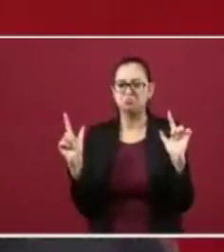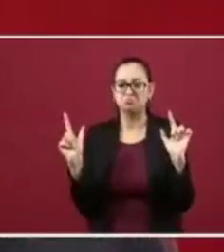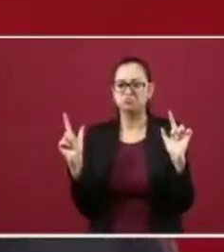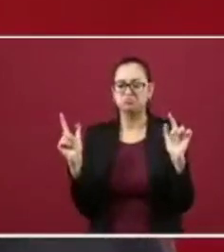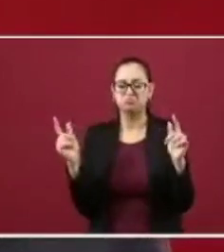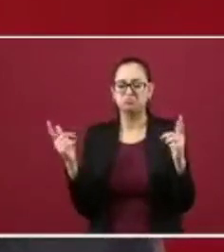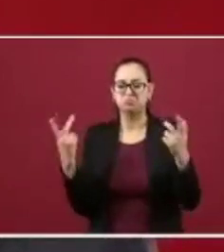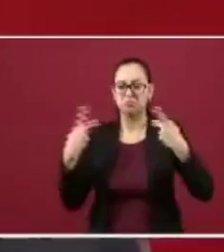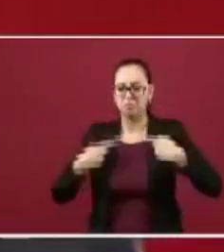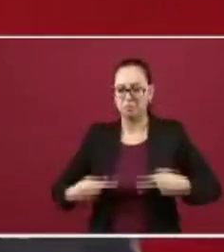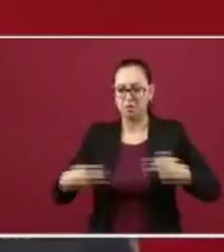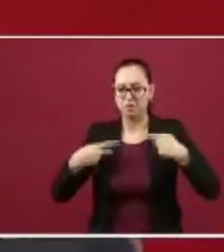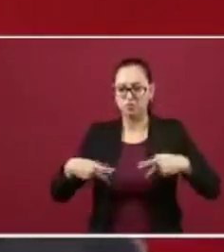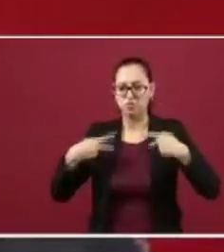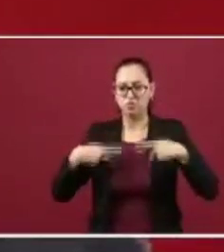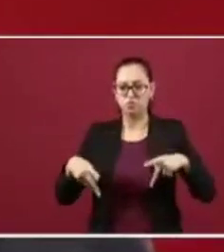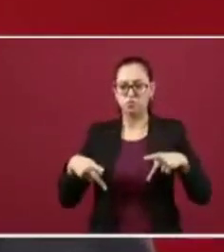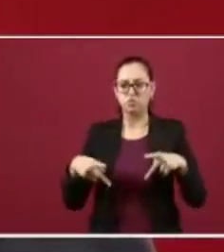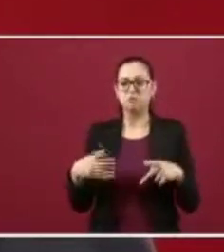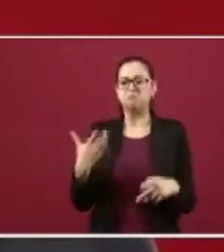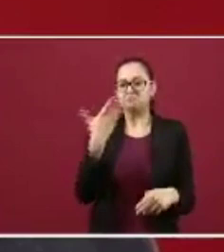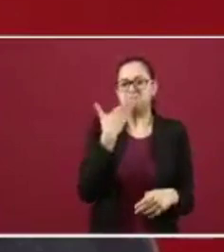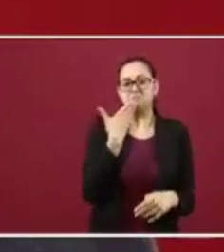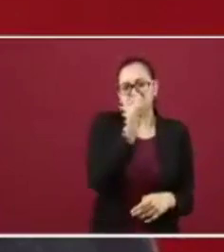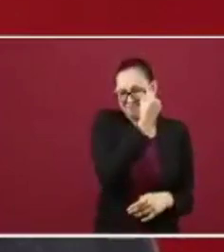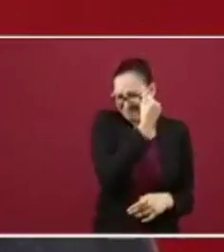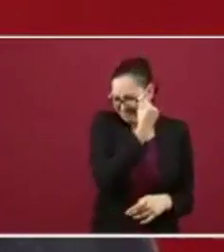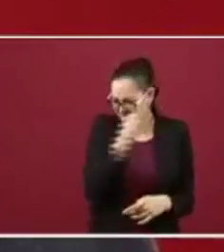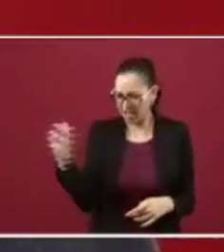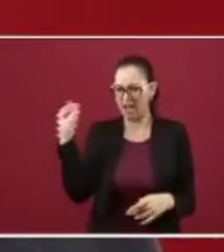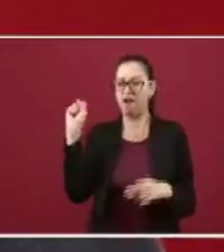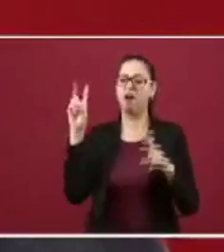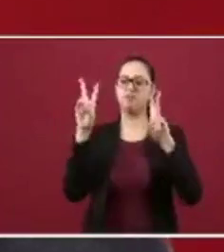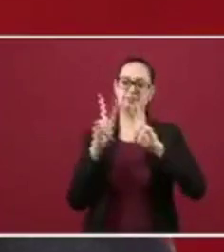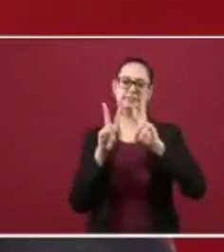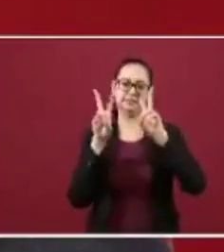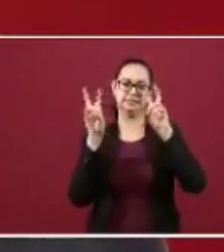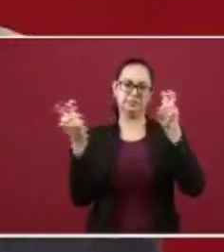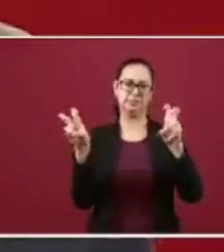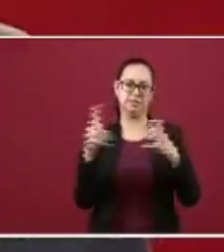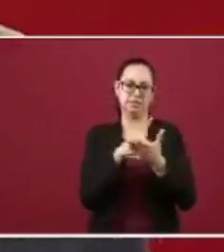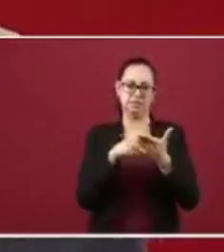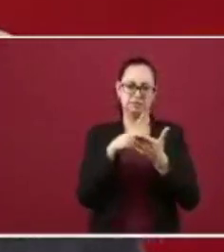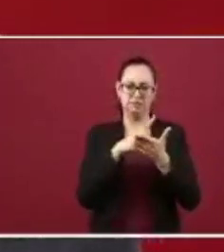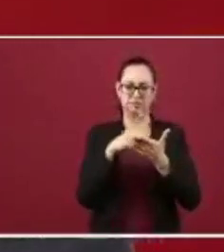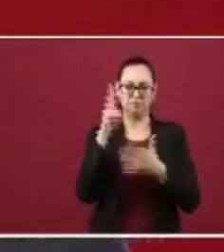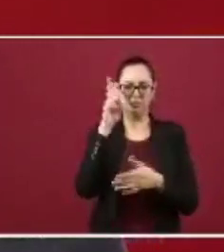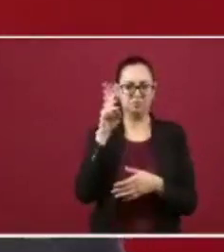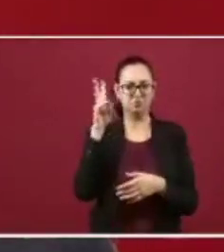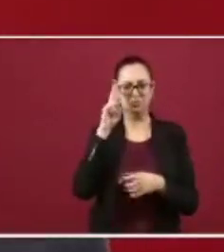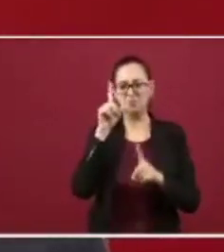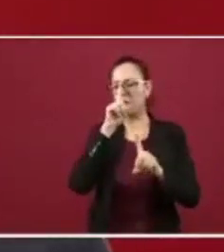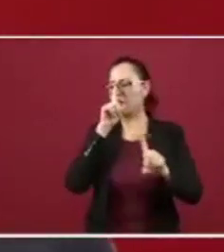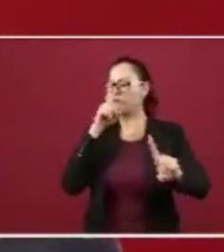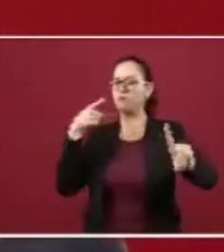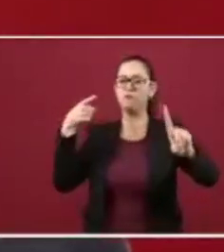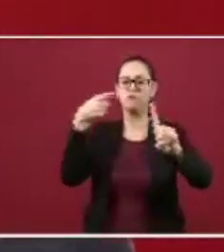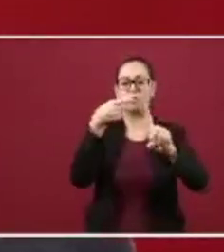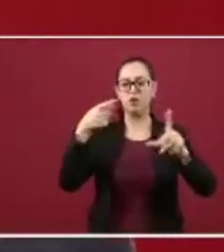está muy especializada en este tema, con un enfoque siempre